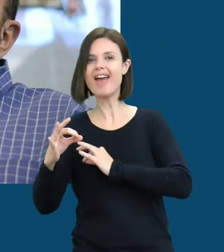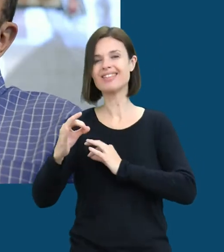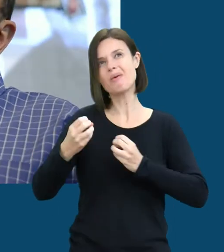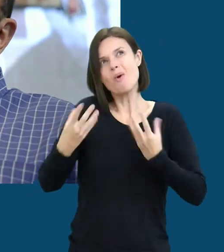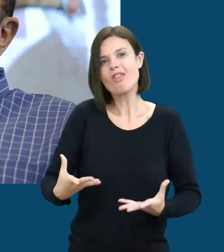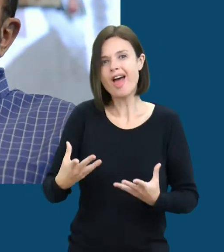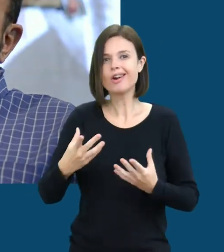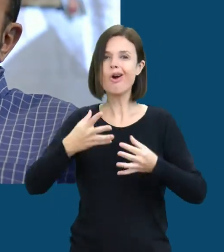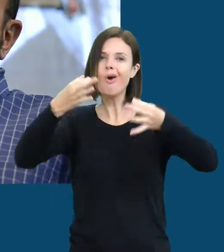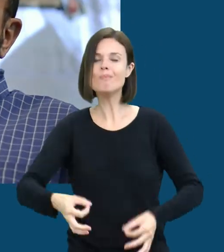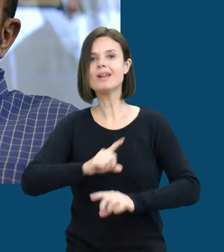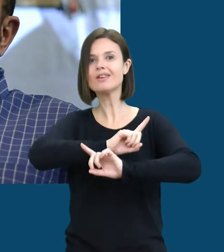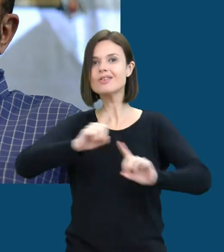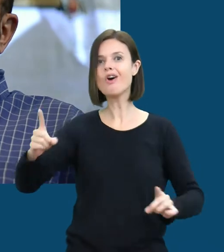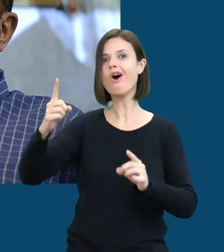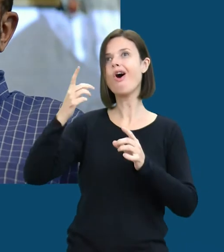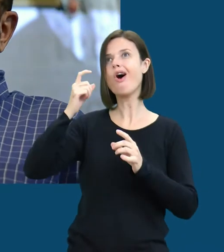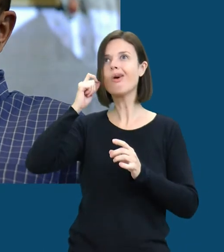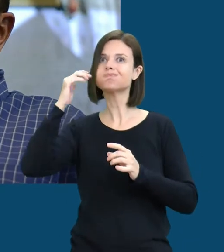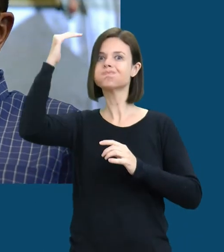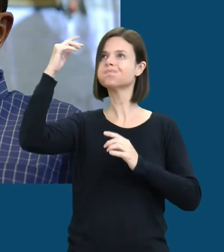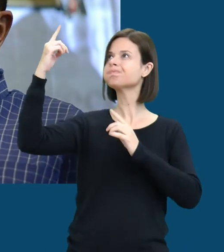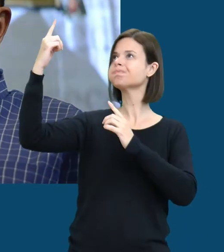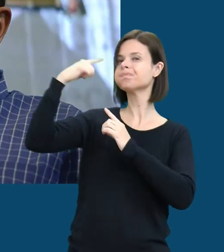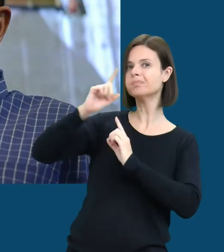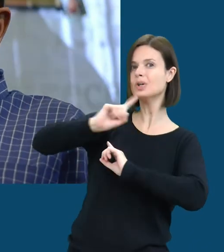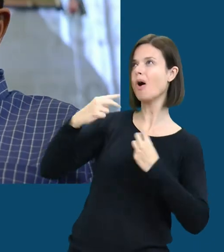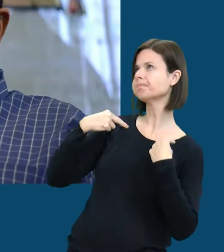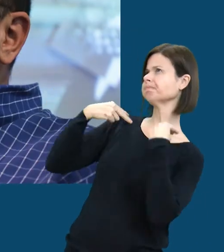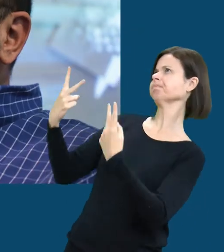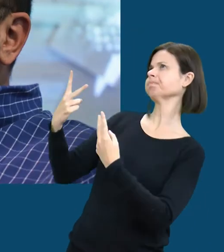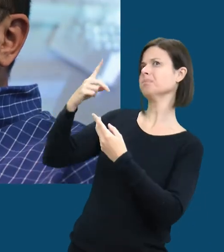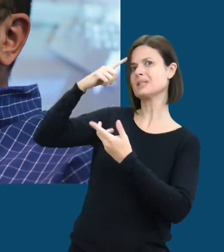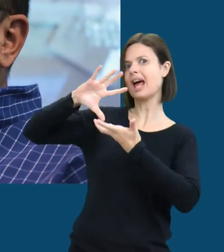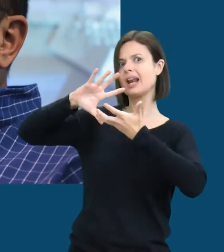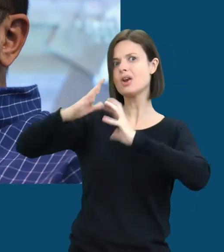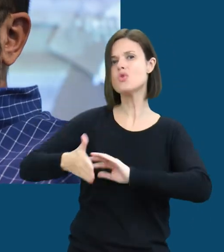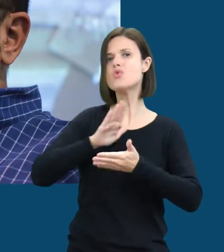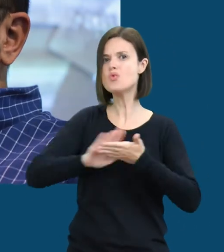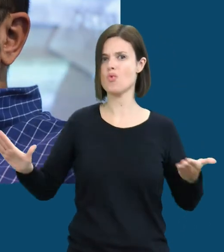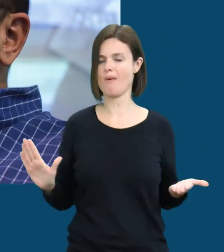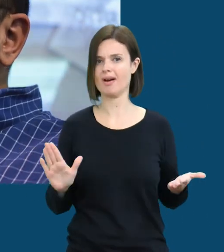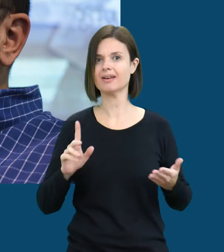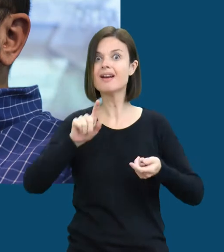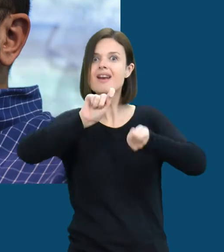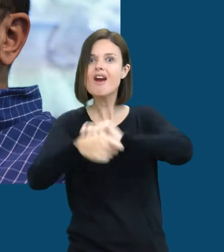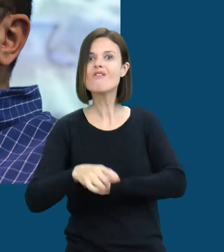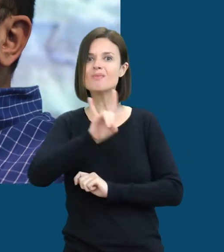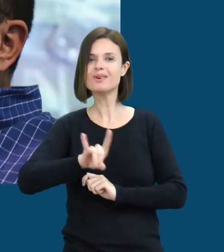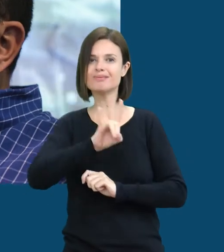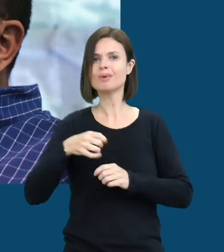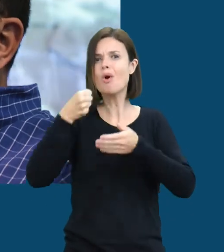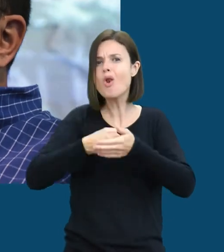no a cumplir con el mandato de la generación adulta, sino a cuestionárselo y a plantear otra cuestión. Me parece que ahí se inaugura en la reforma toda la